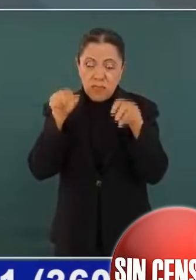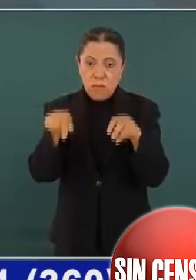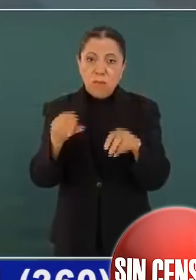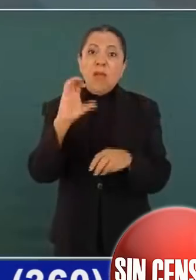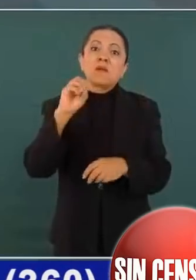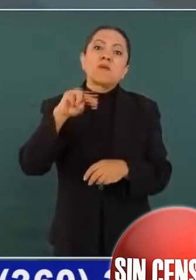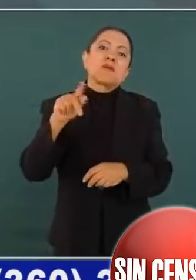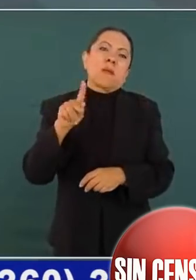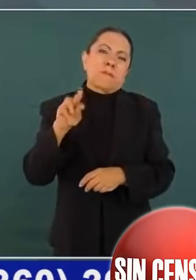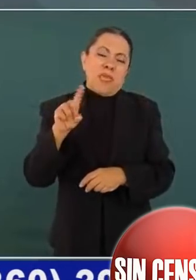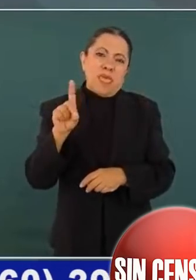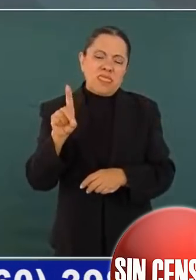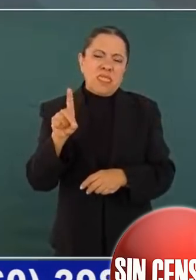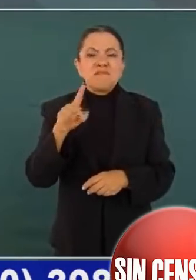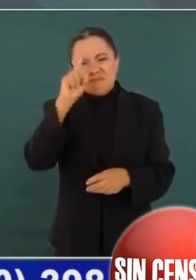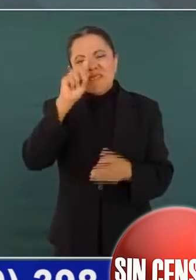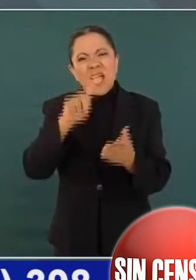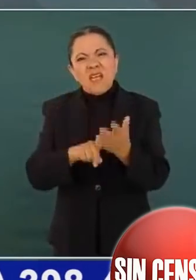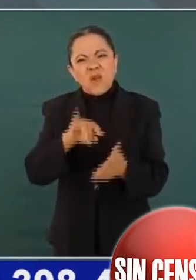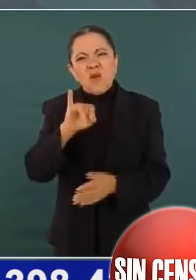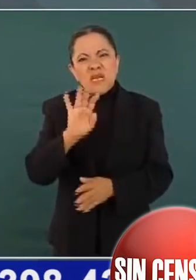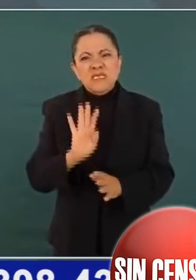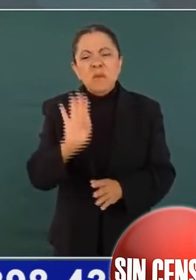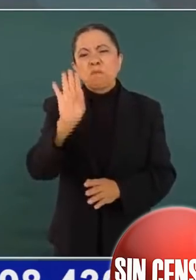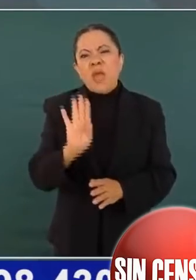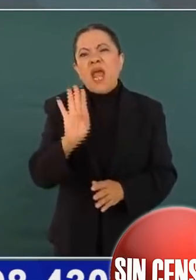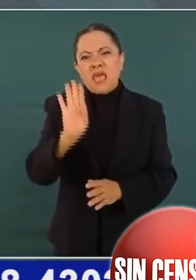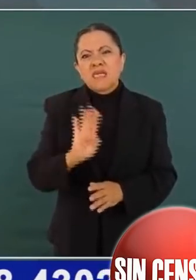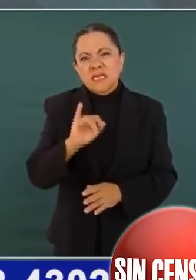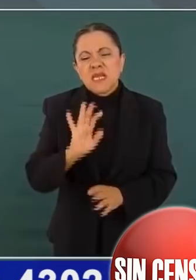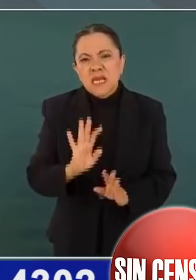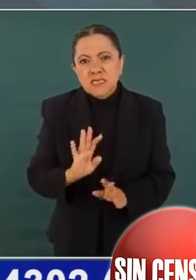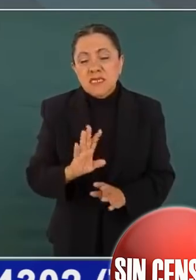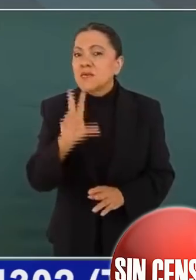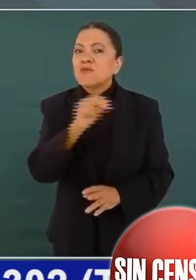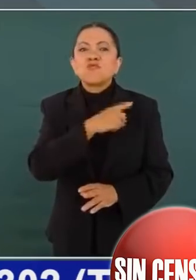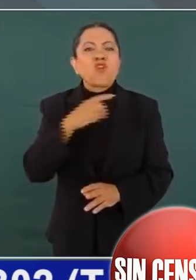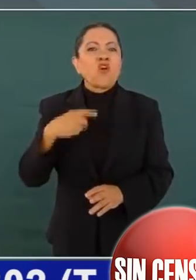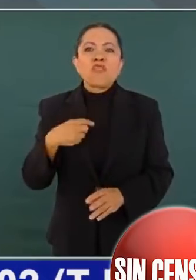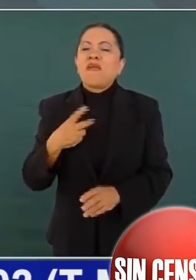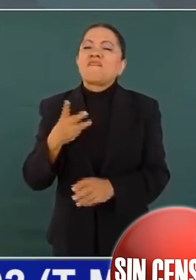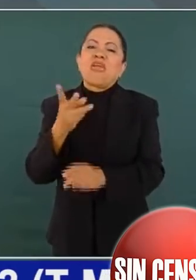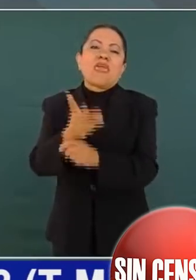porque creo que no se debió convocar a ese foro.